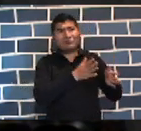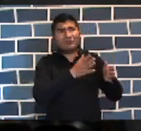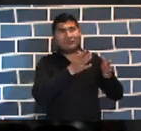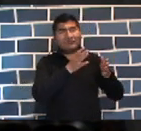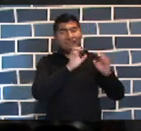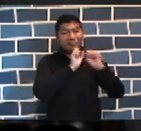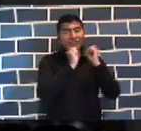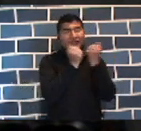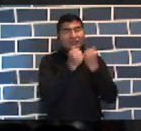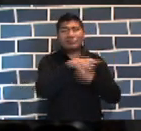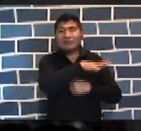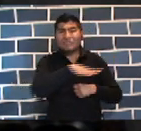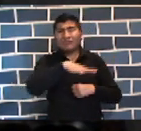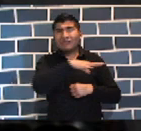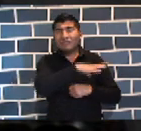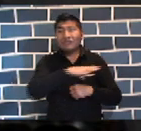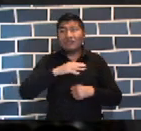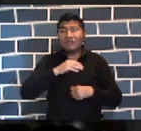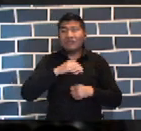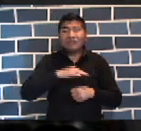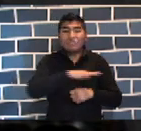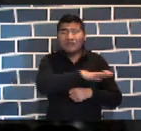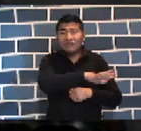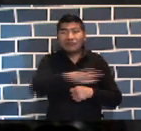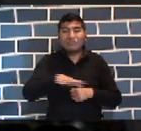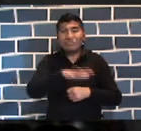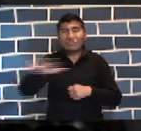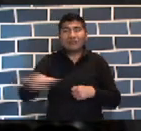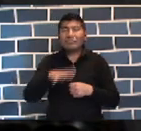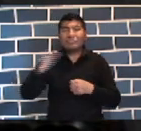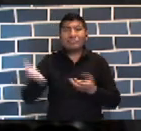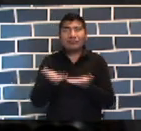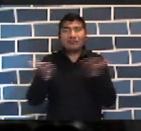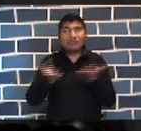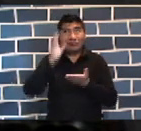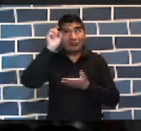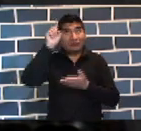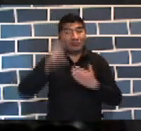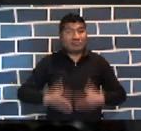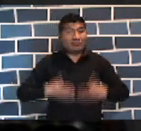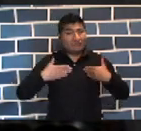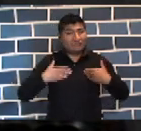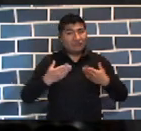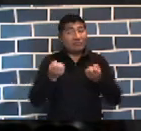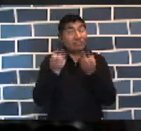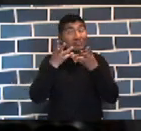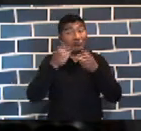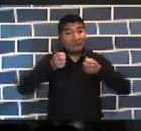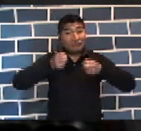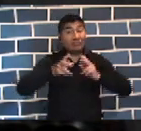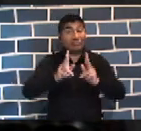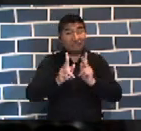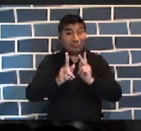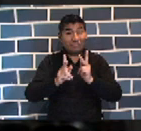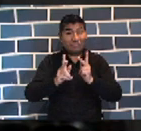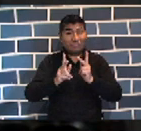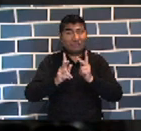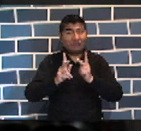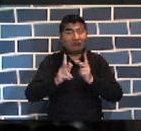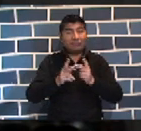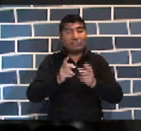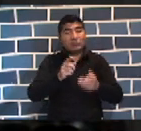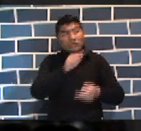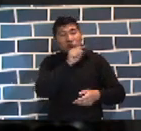de la sociedad y del entorno en el que él vive. aunque en muchas oportunidades lo acusen